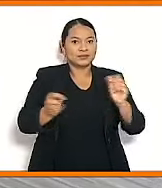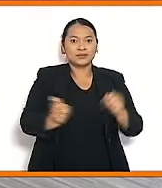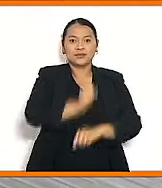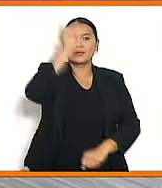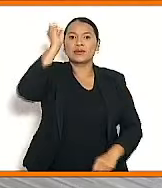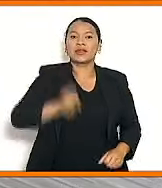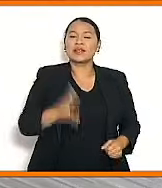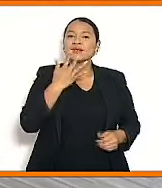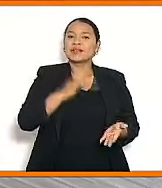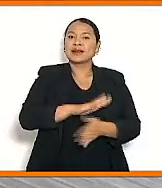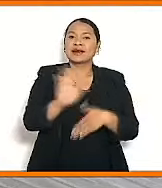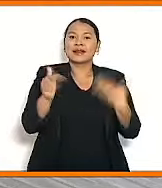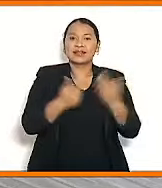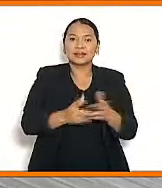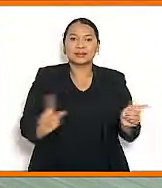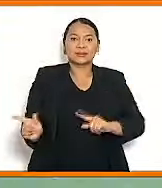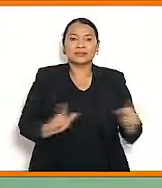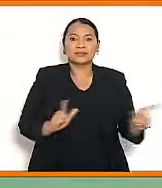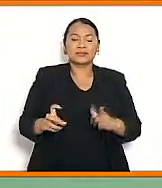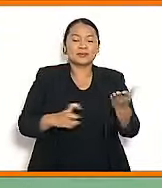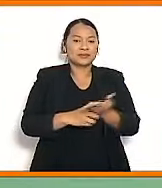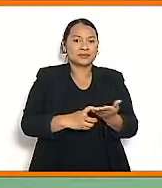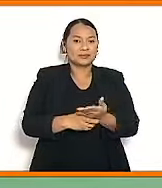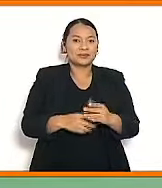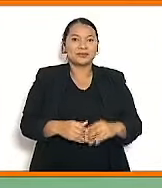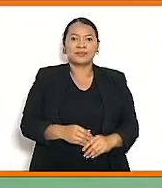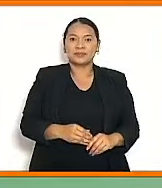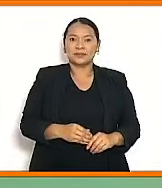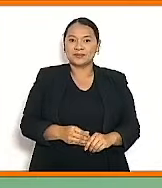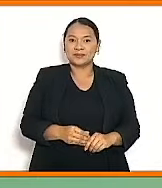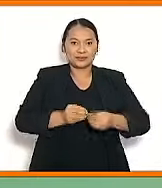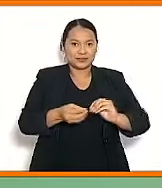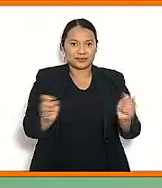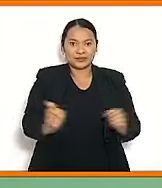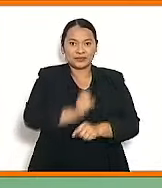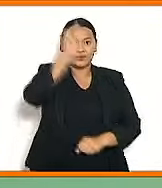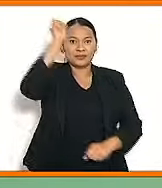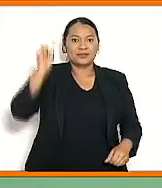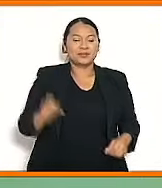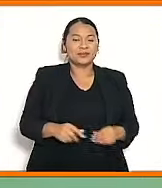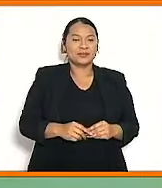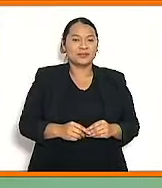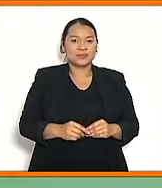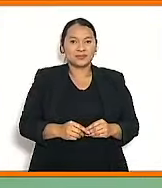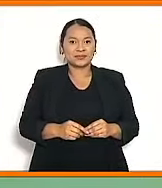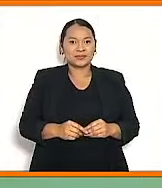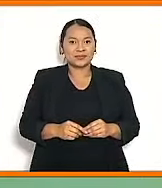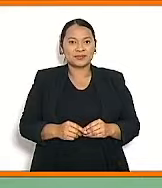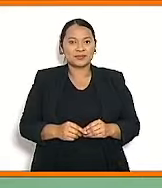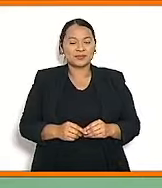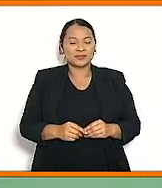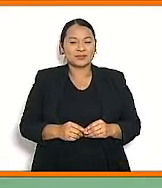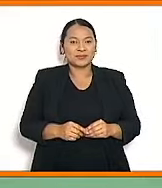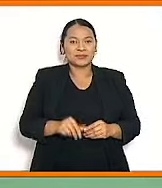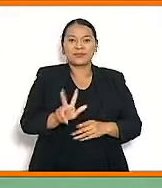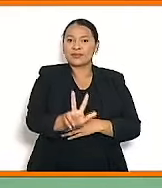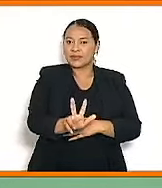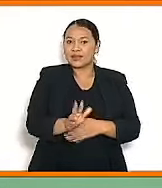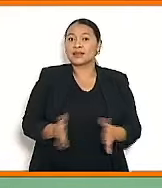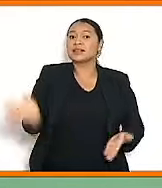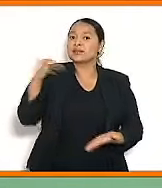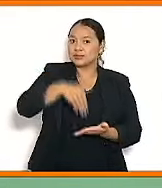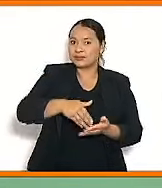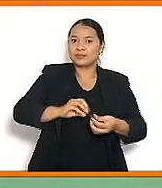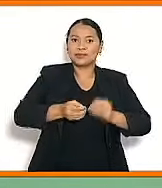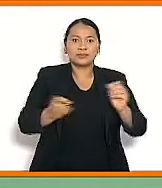ganador. Te deseamos mucha suerte. Ten tu boleto en mano. El número ganador es... el 3. Con mucho